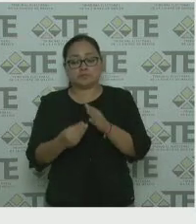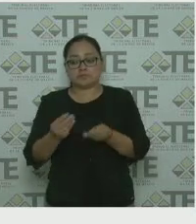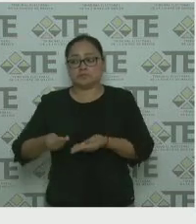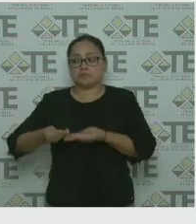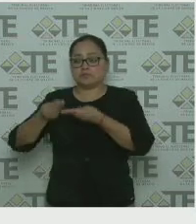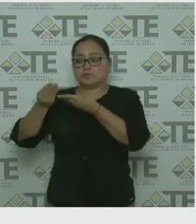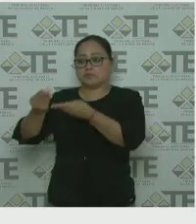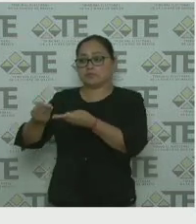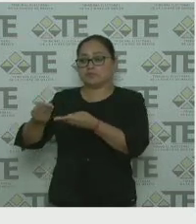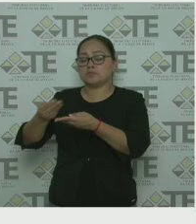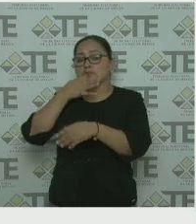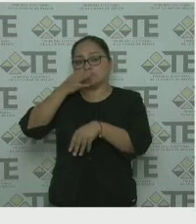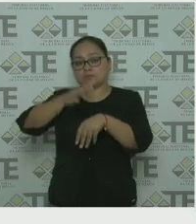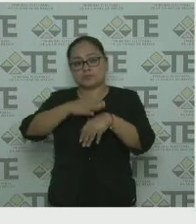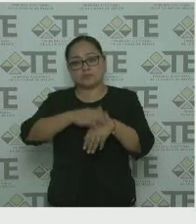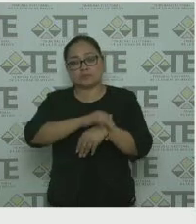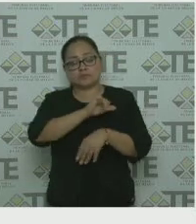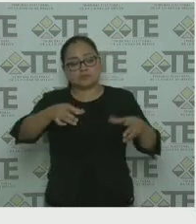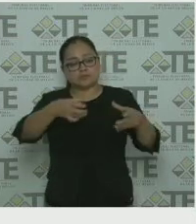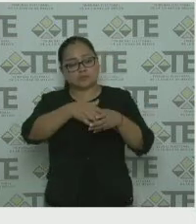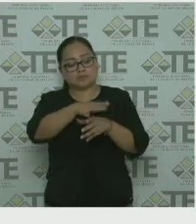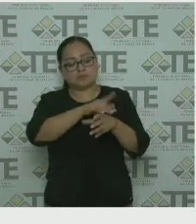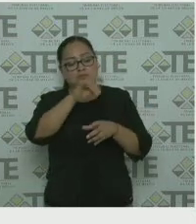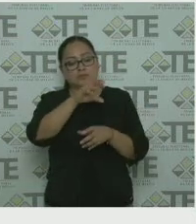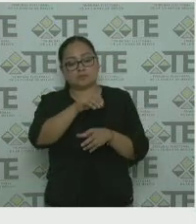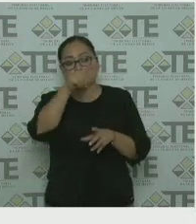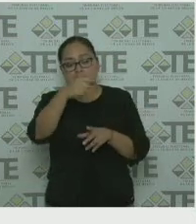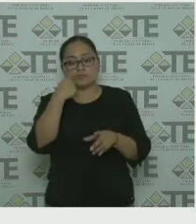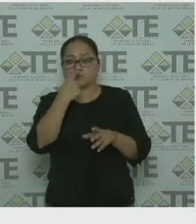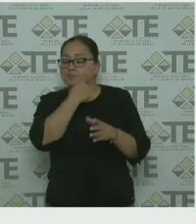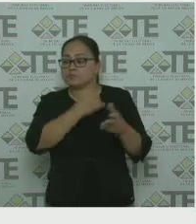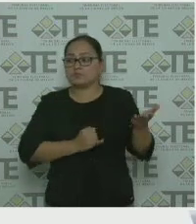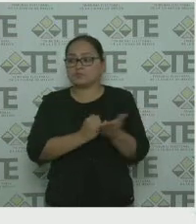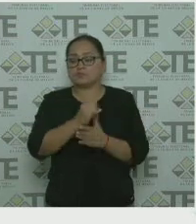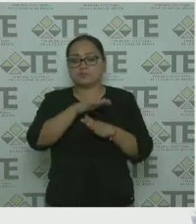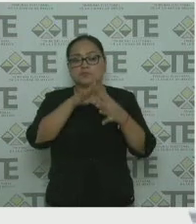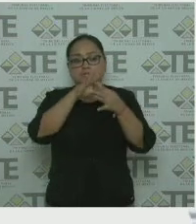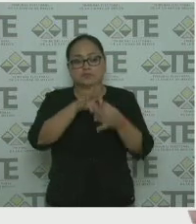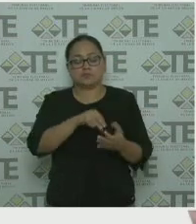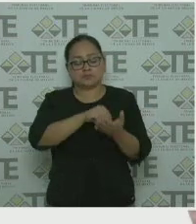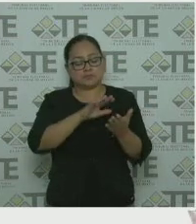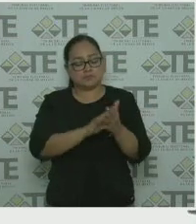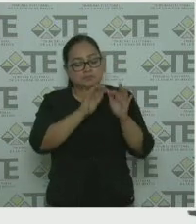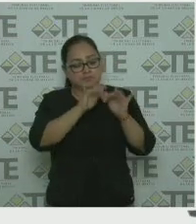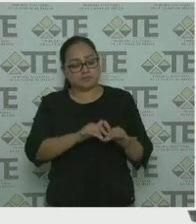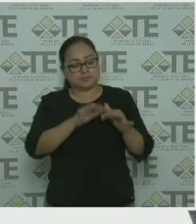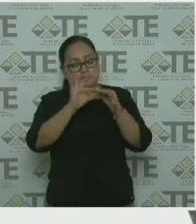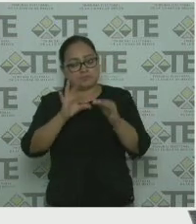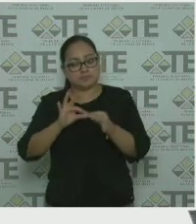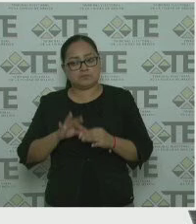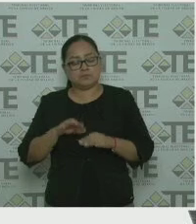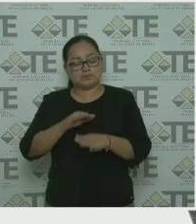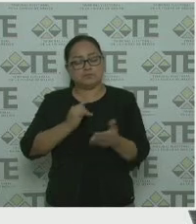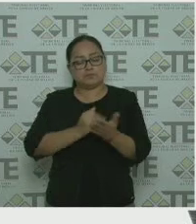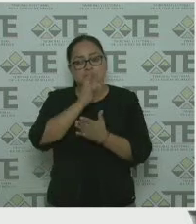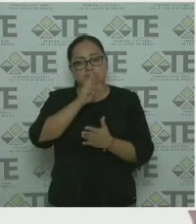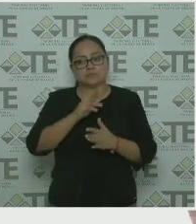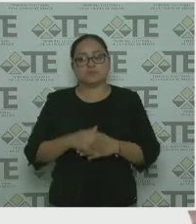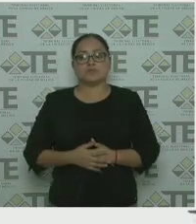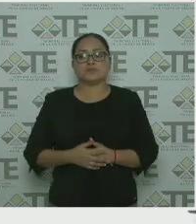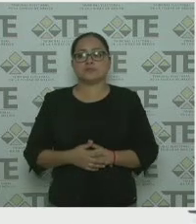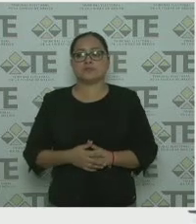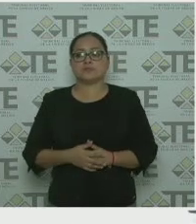escrito inicial dese vista a la dirección distrital para que determine lo que en derecho corresponda conforme a lo señalado en la parte considerativa de esta